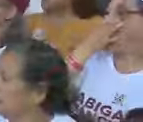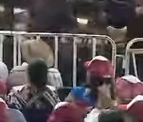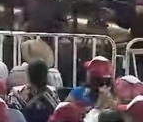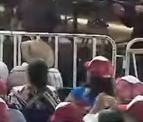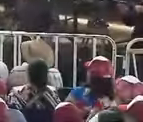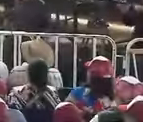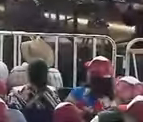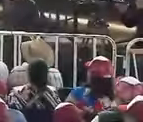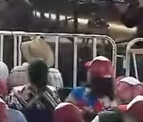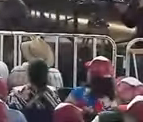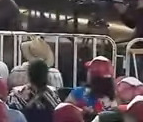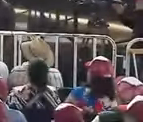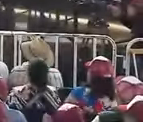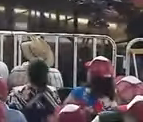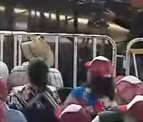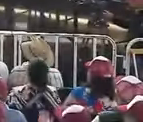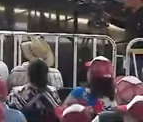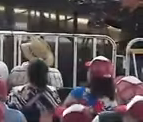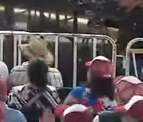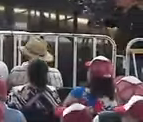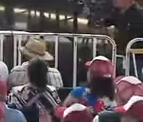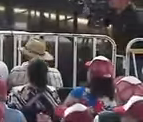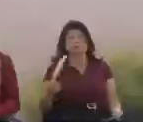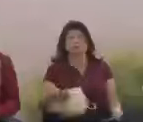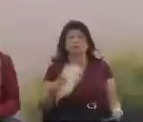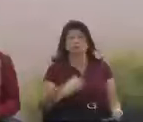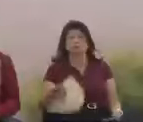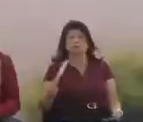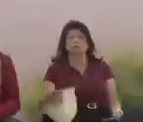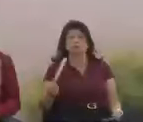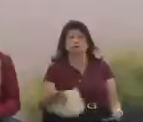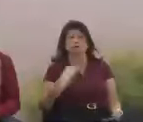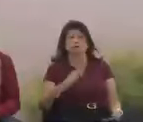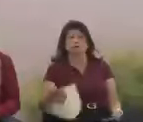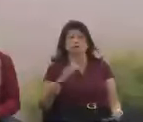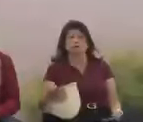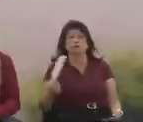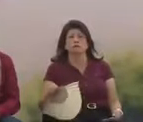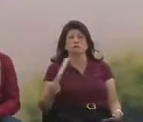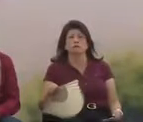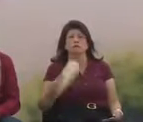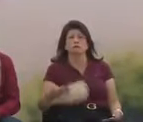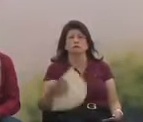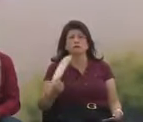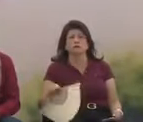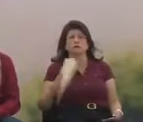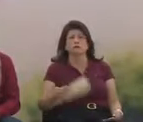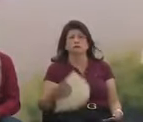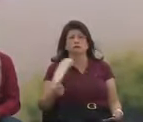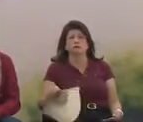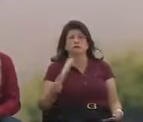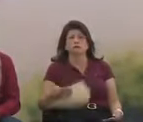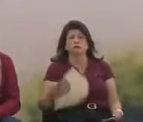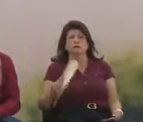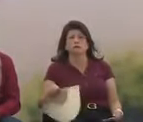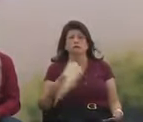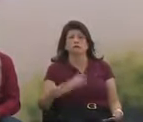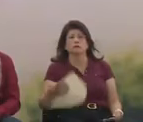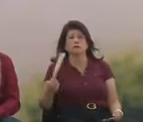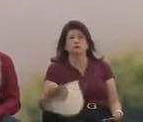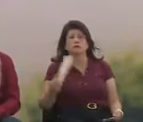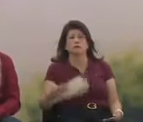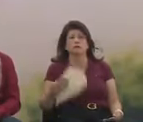Y sabemos de su compromiso con la educación, por lo que le pido de